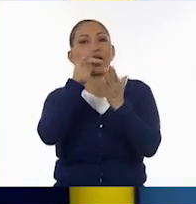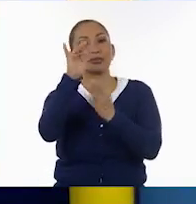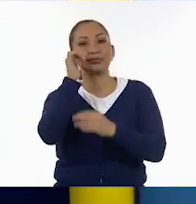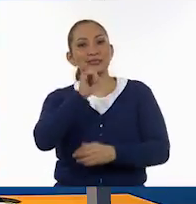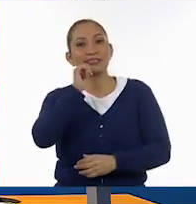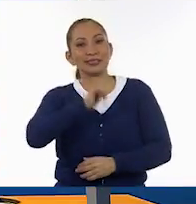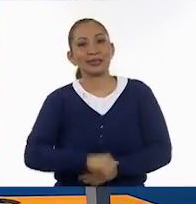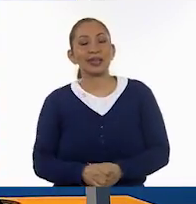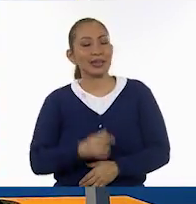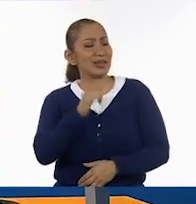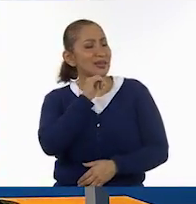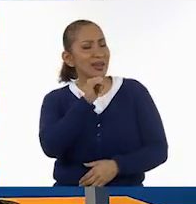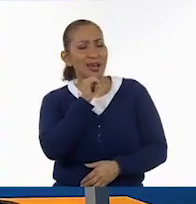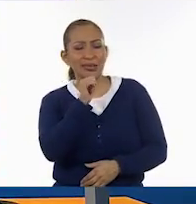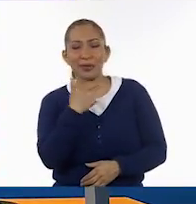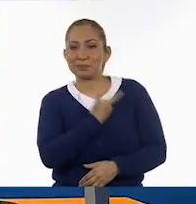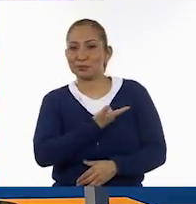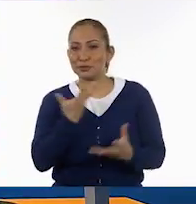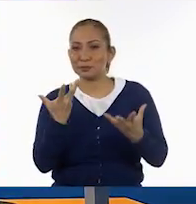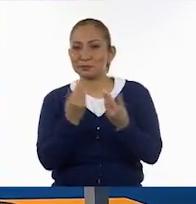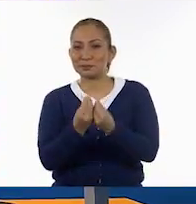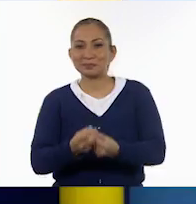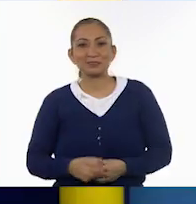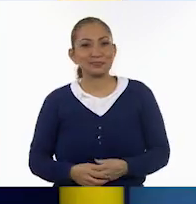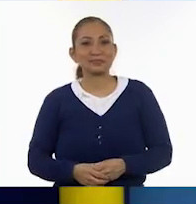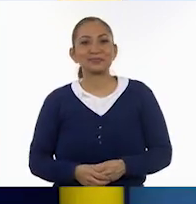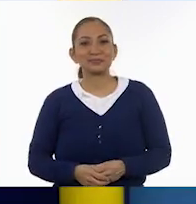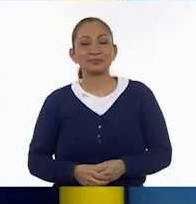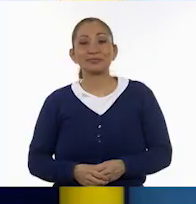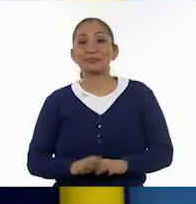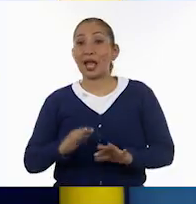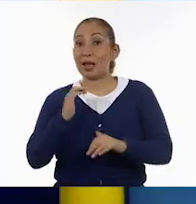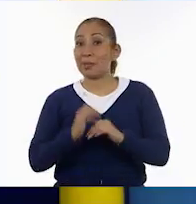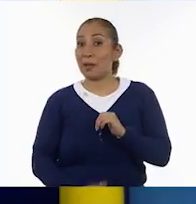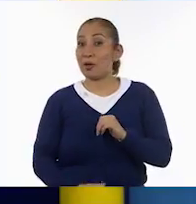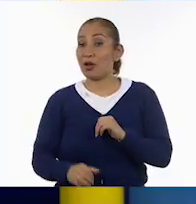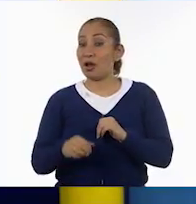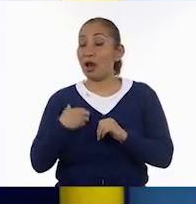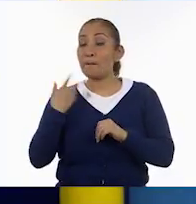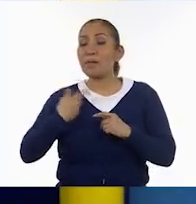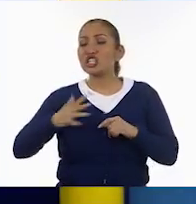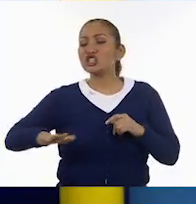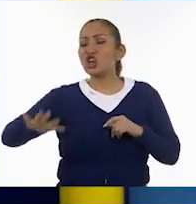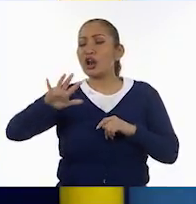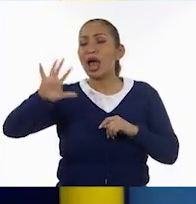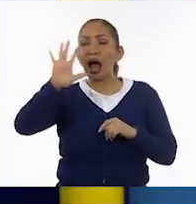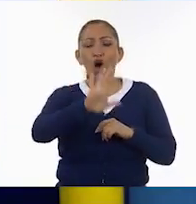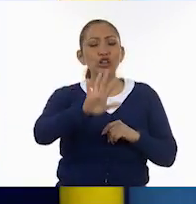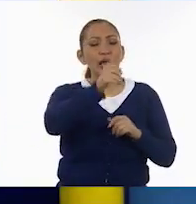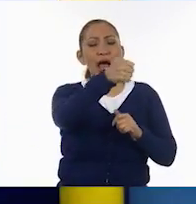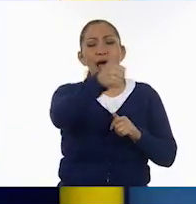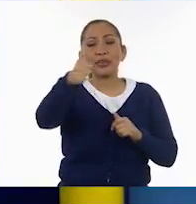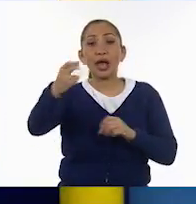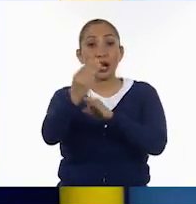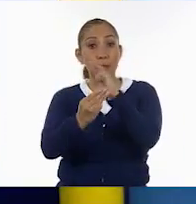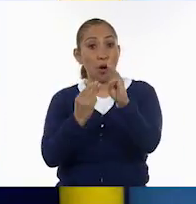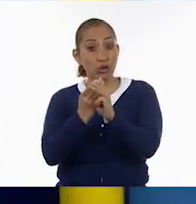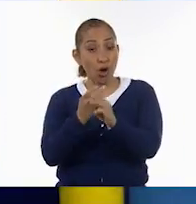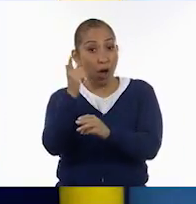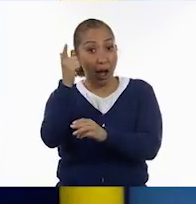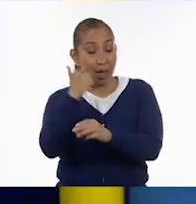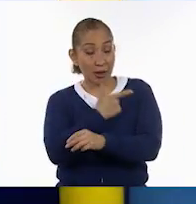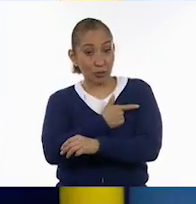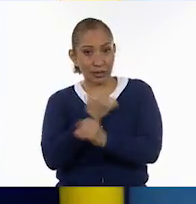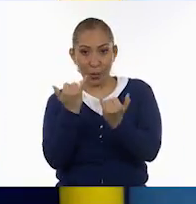como siempre. No, de qué, María, es un gusto estar con ustedes. Hemos terminado con la población por continentes y en el mundo y espero lo